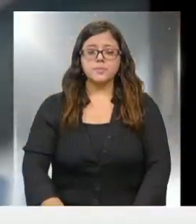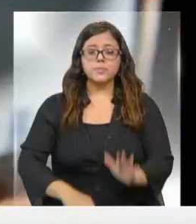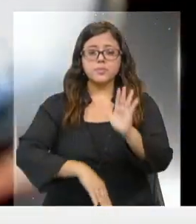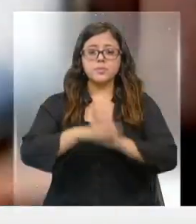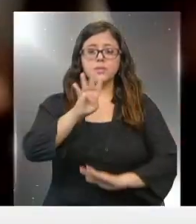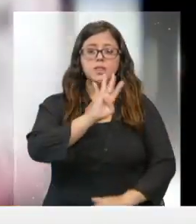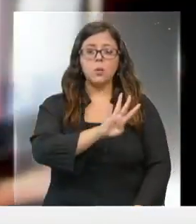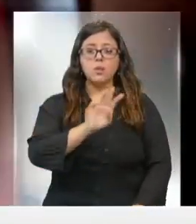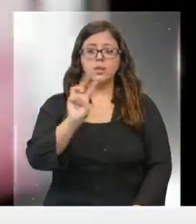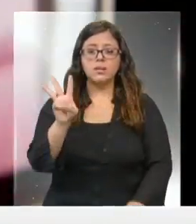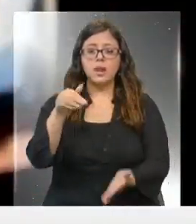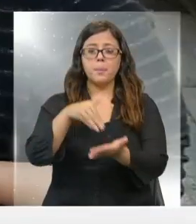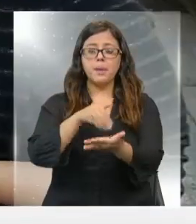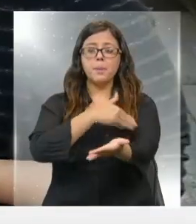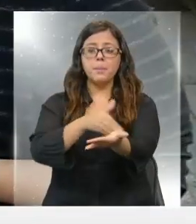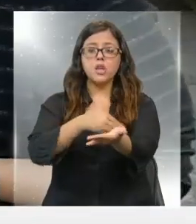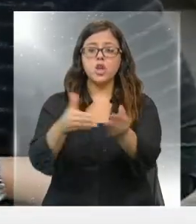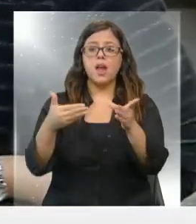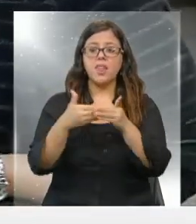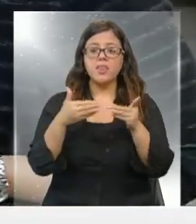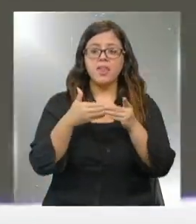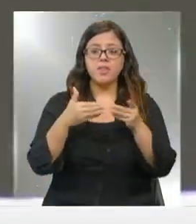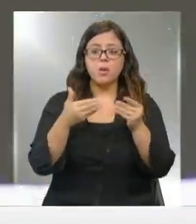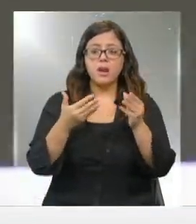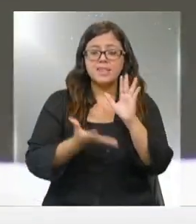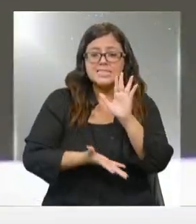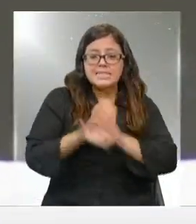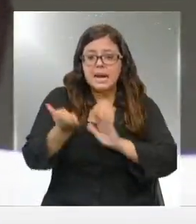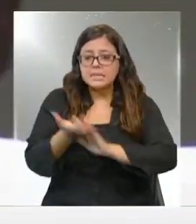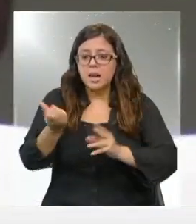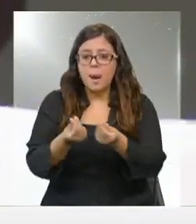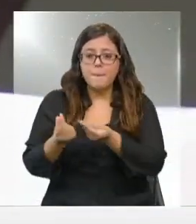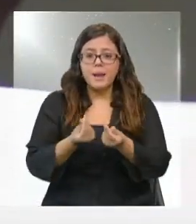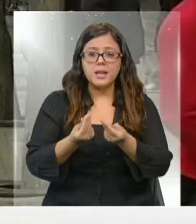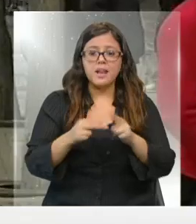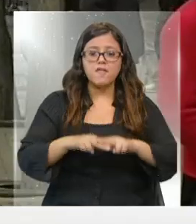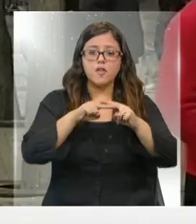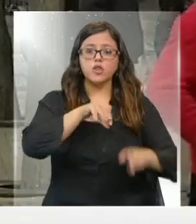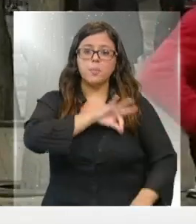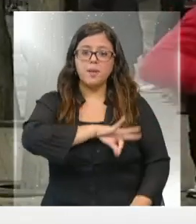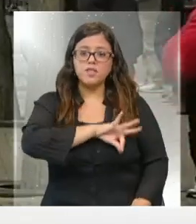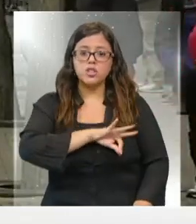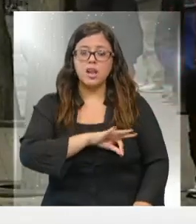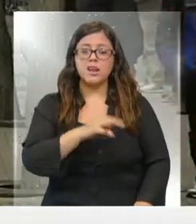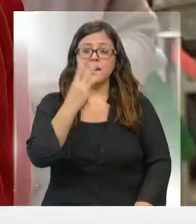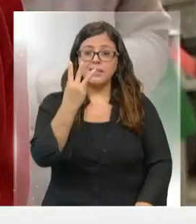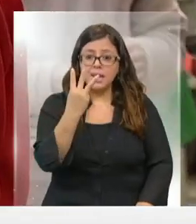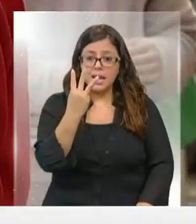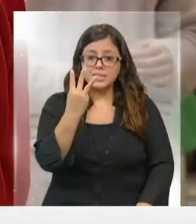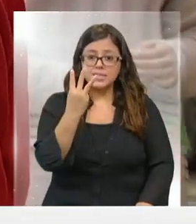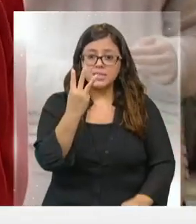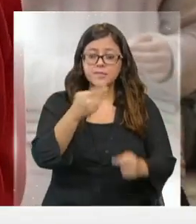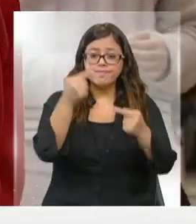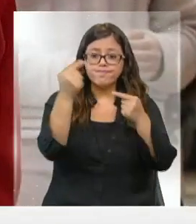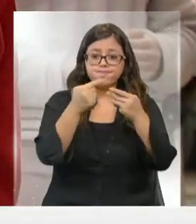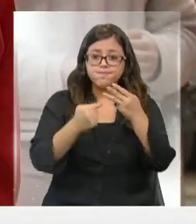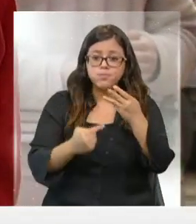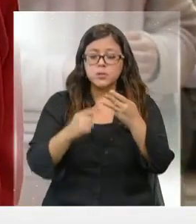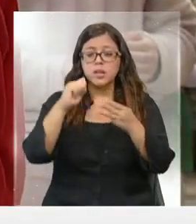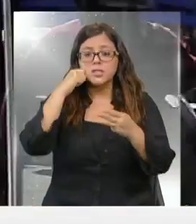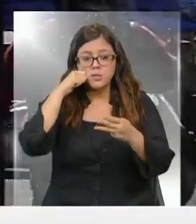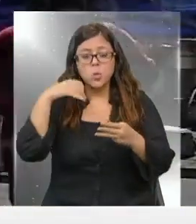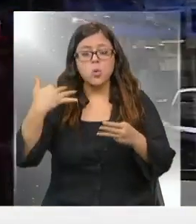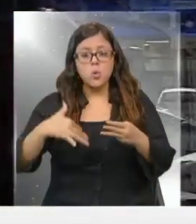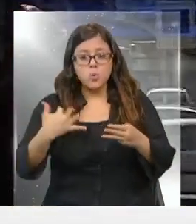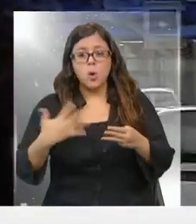más de 43 mil millones de dólares sacados de los ahorros previsionales. Tres retiros que marcaron un antes y un